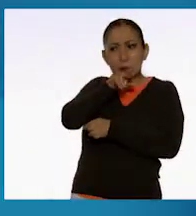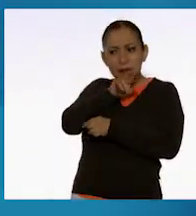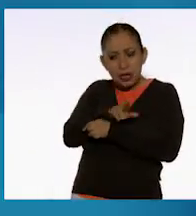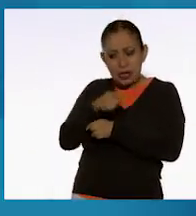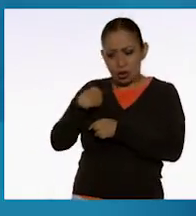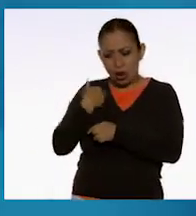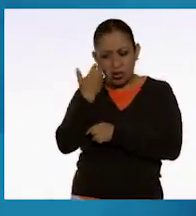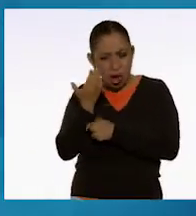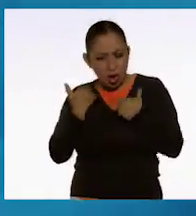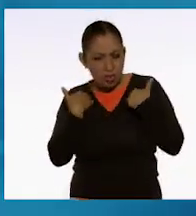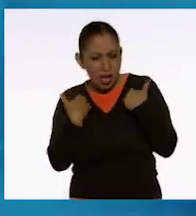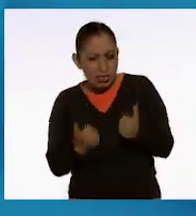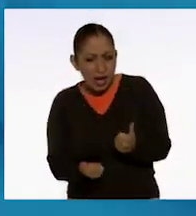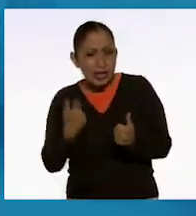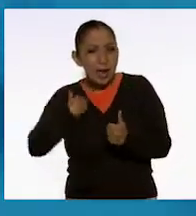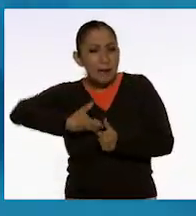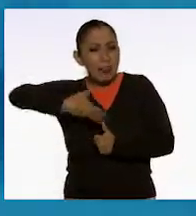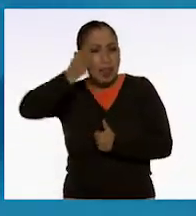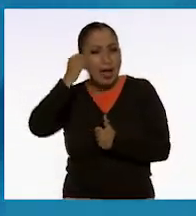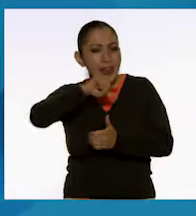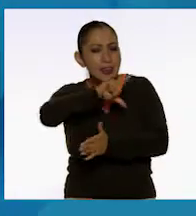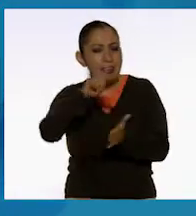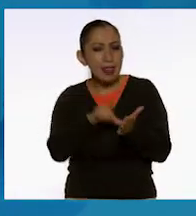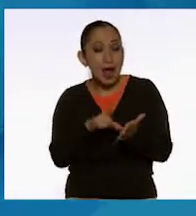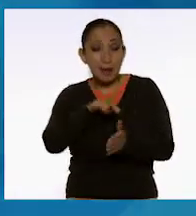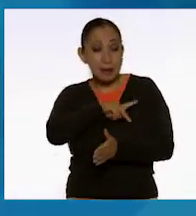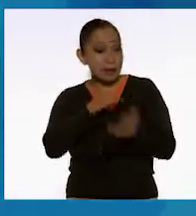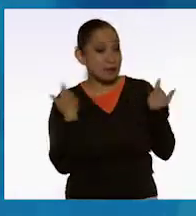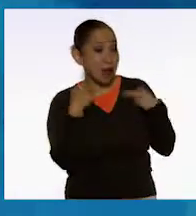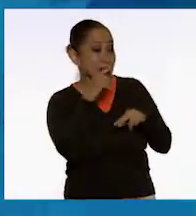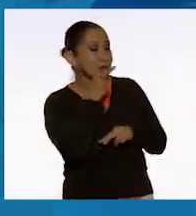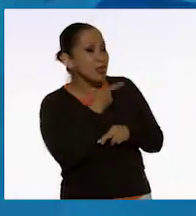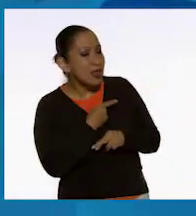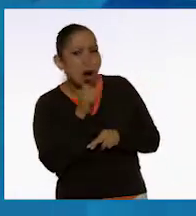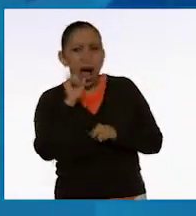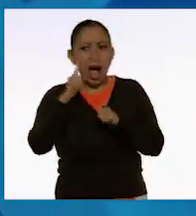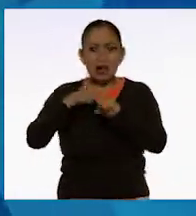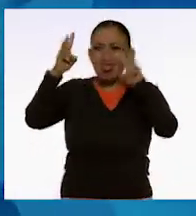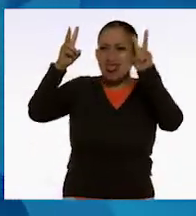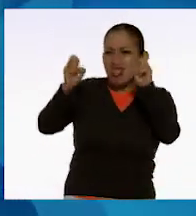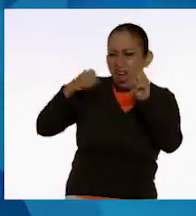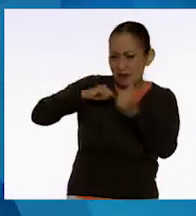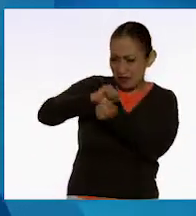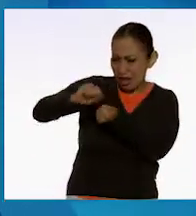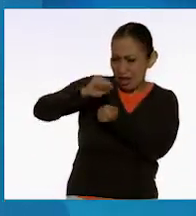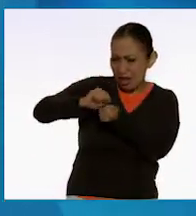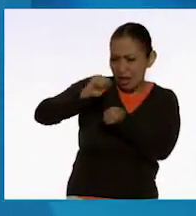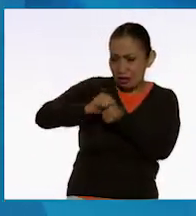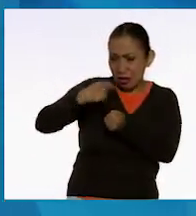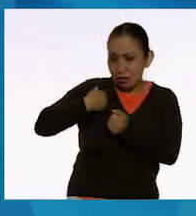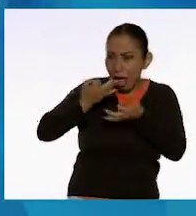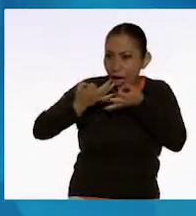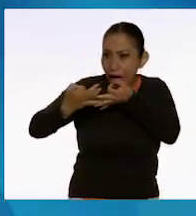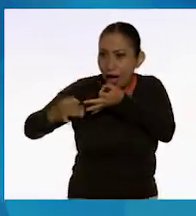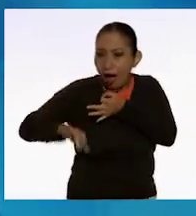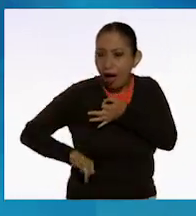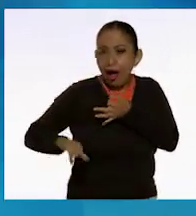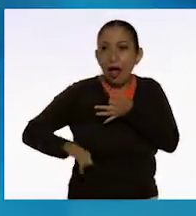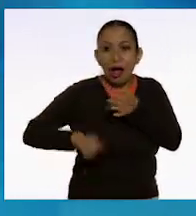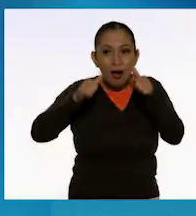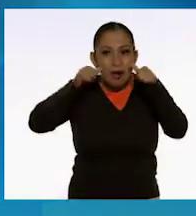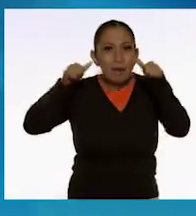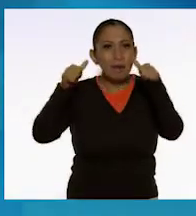Yo quisiera entender y aprender la lección. Mi maestro ha mencionado algo llamado fricción. El tema me ha cautivado, pongo toda